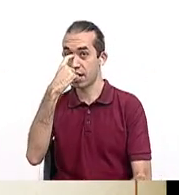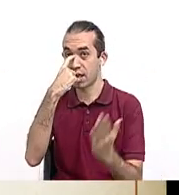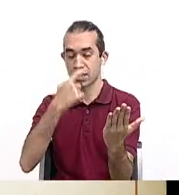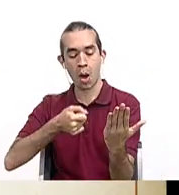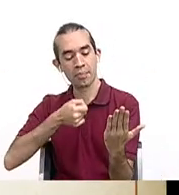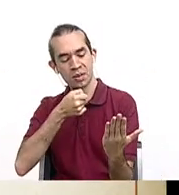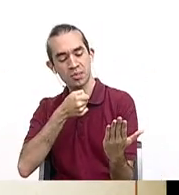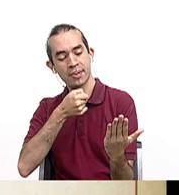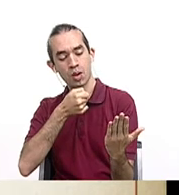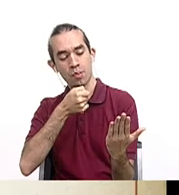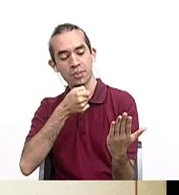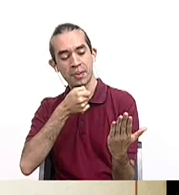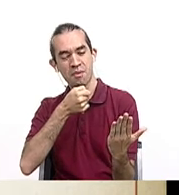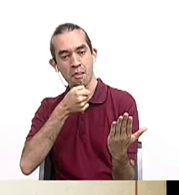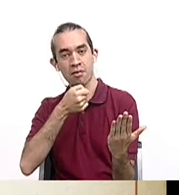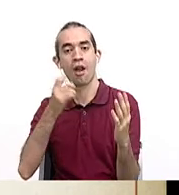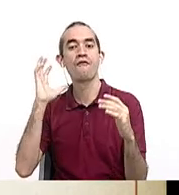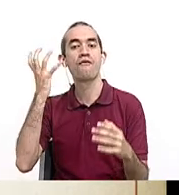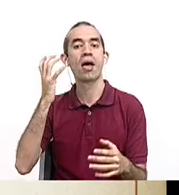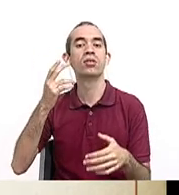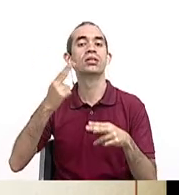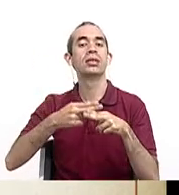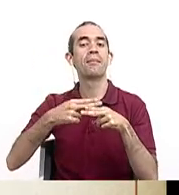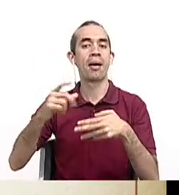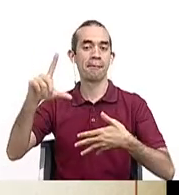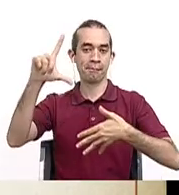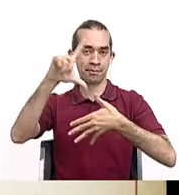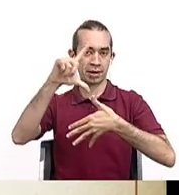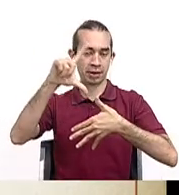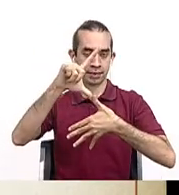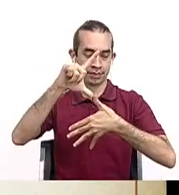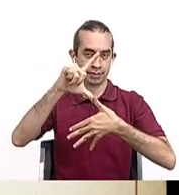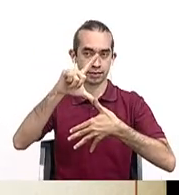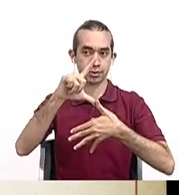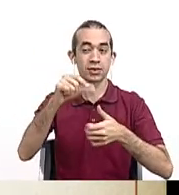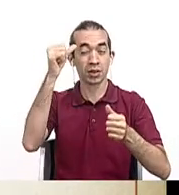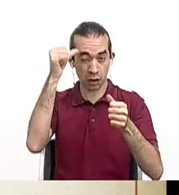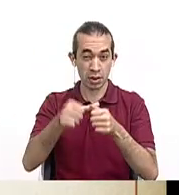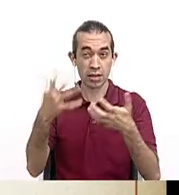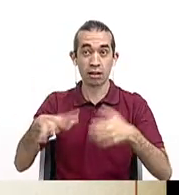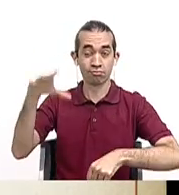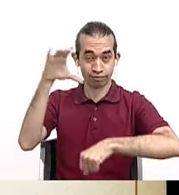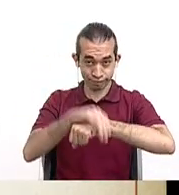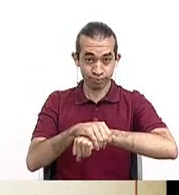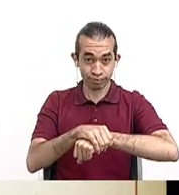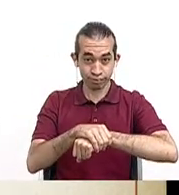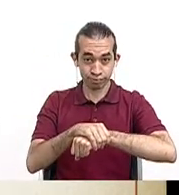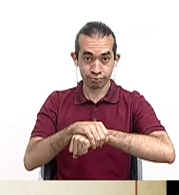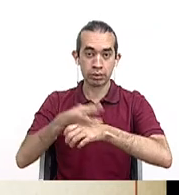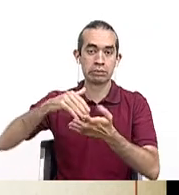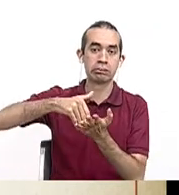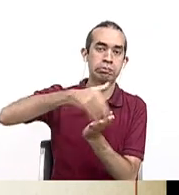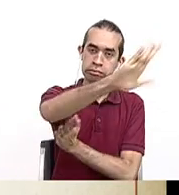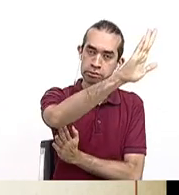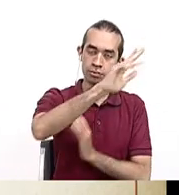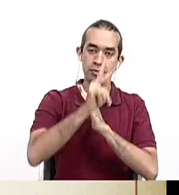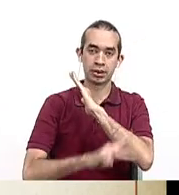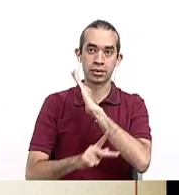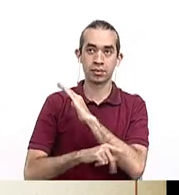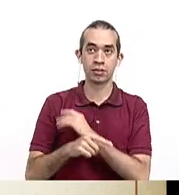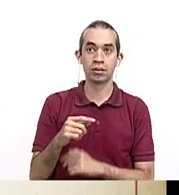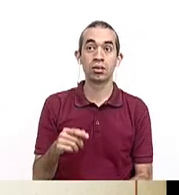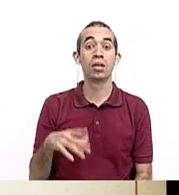mensaje en radio américa latina recuerdan que fue arrestado y después exiliado don josé figueres